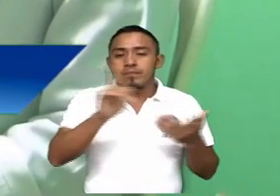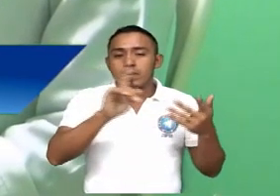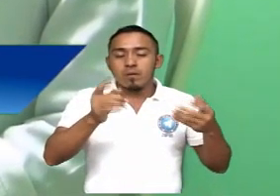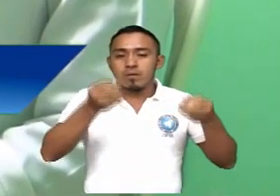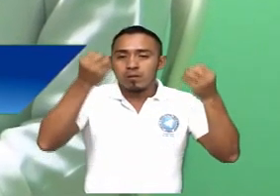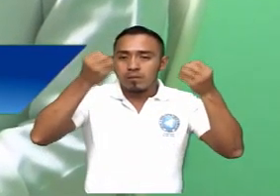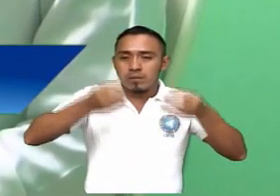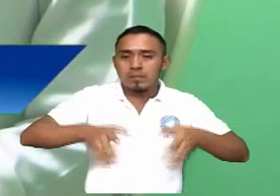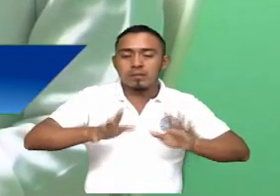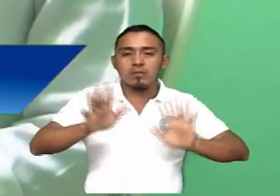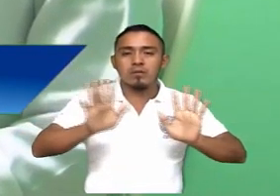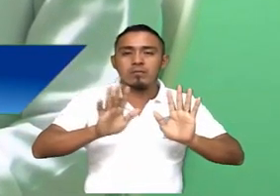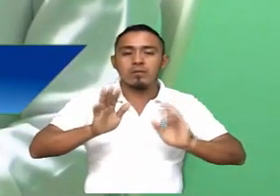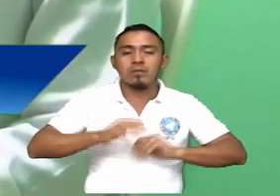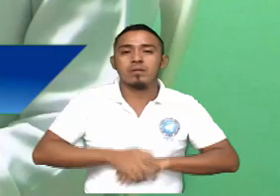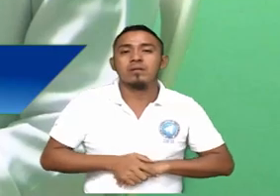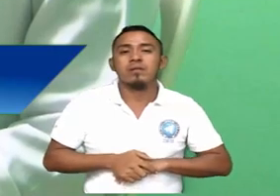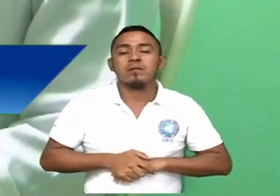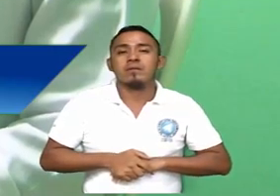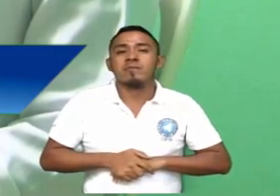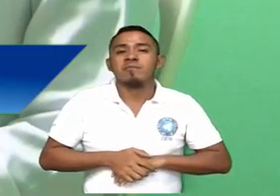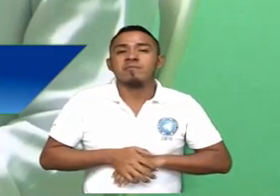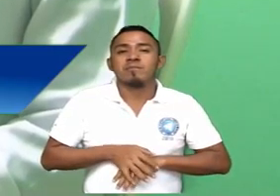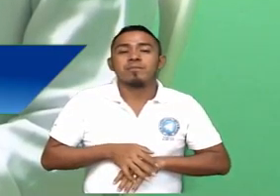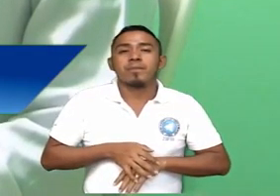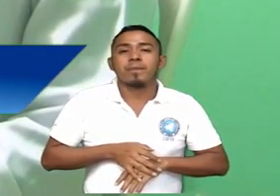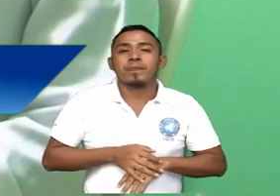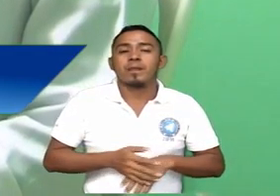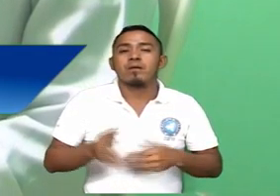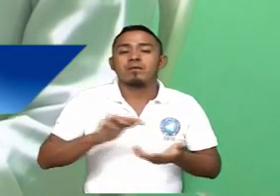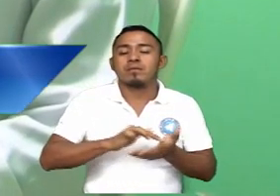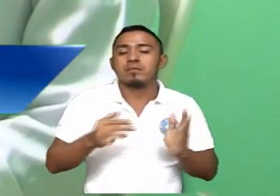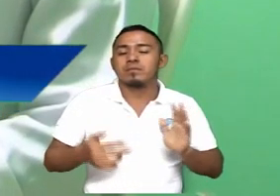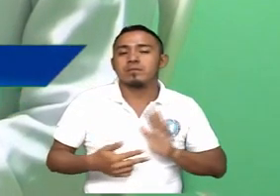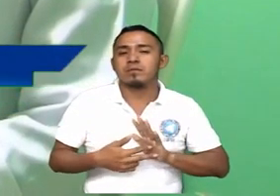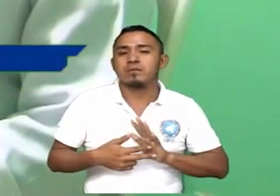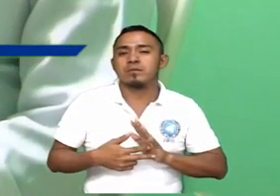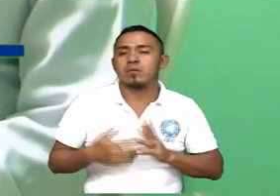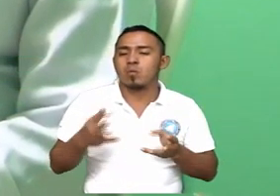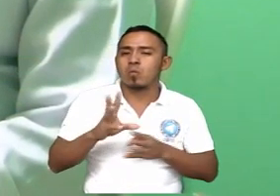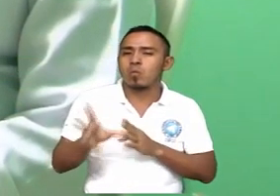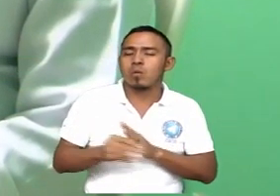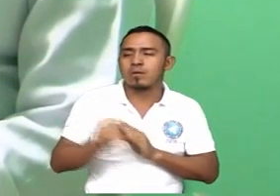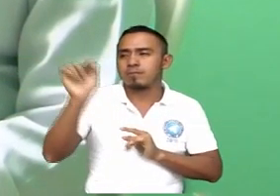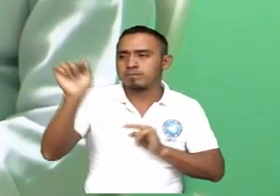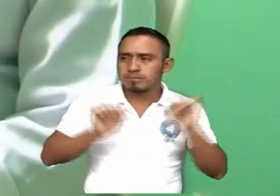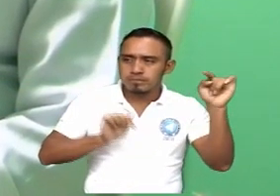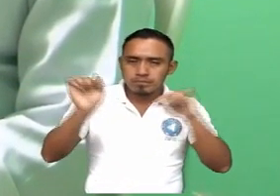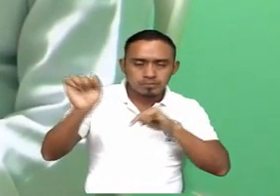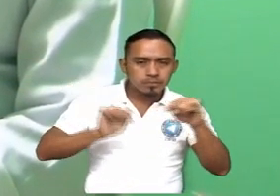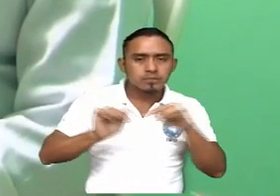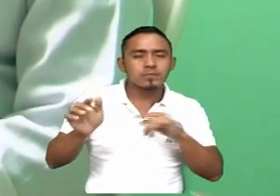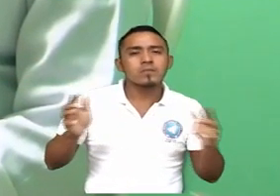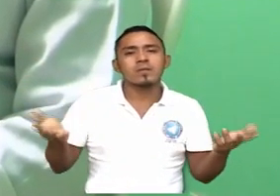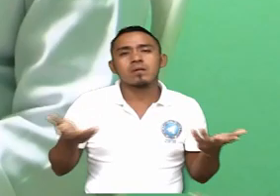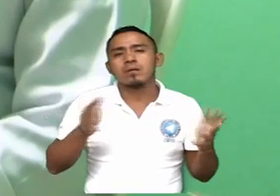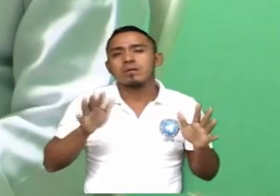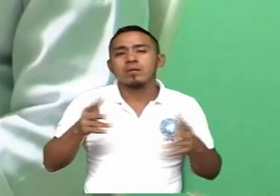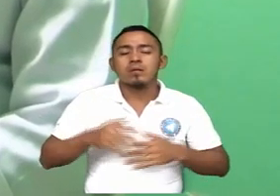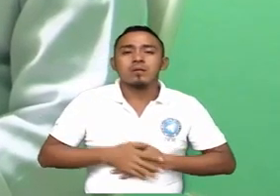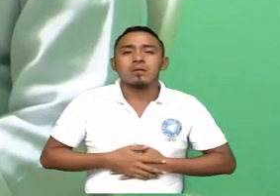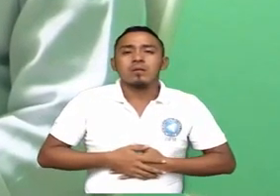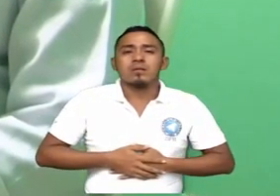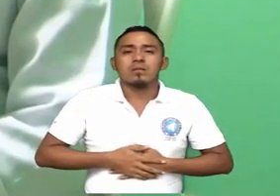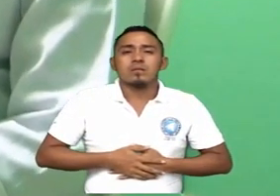lo último que le queda. Cuando hablamos en frecuencia, estamos hablando que son